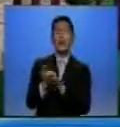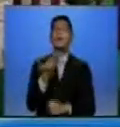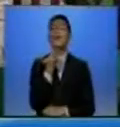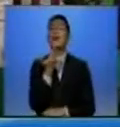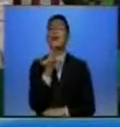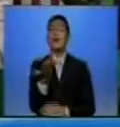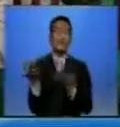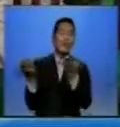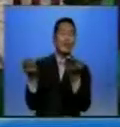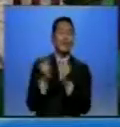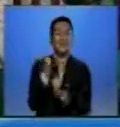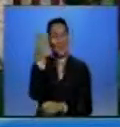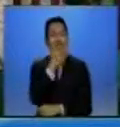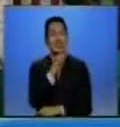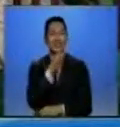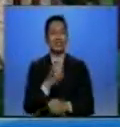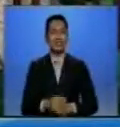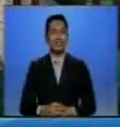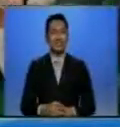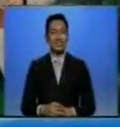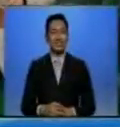vive este ambiente navideño.